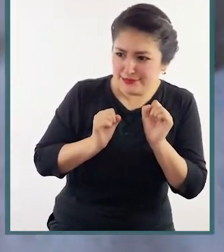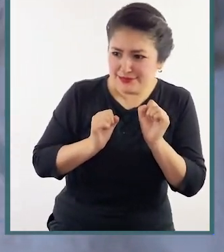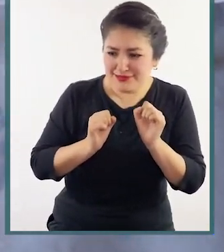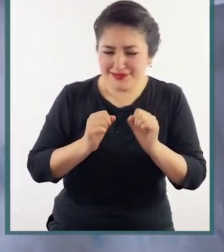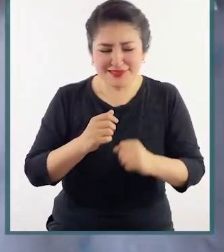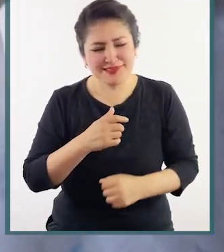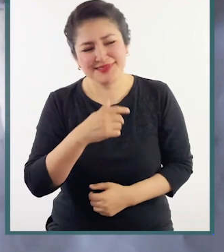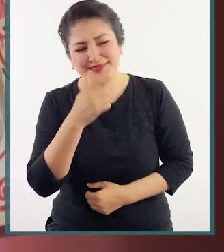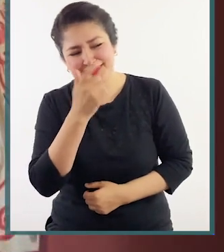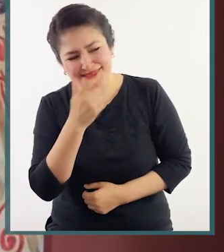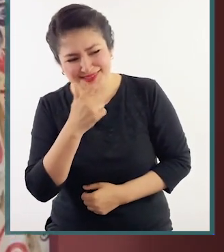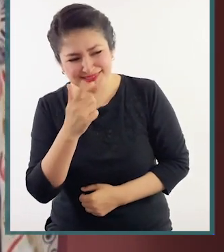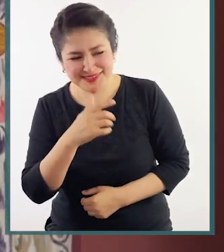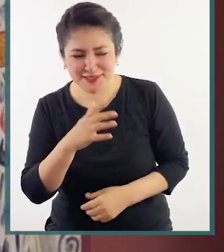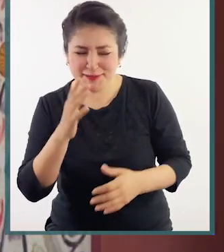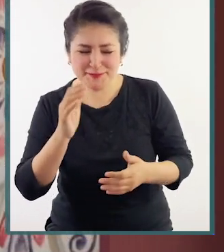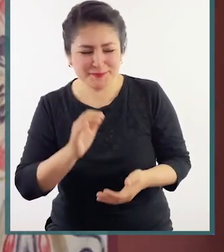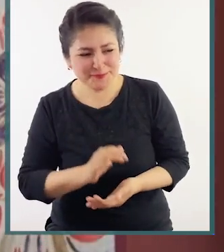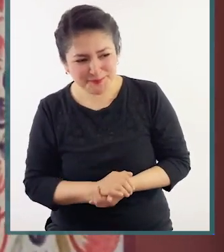Y